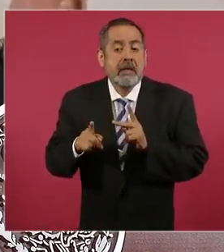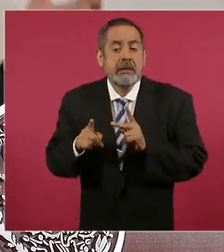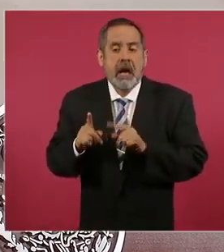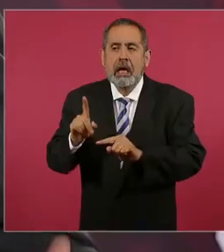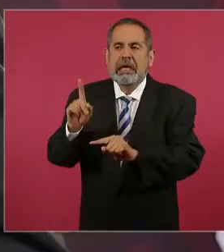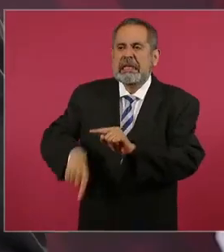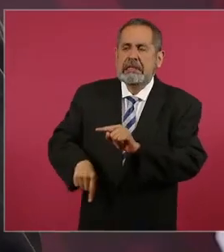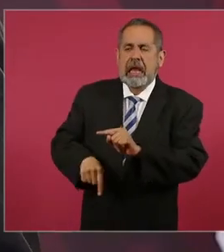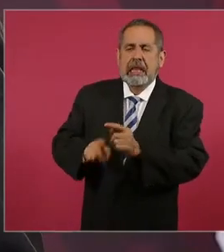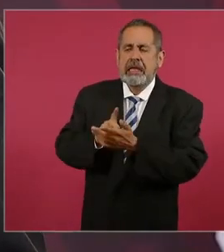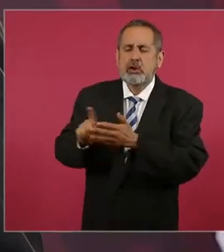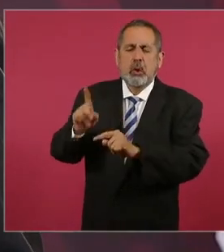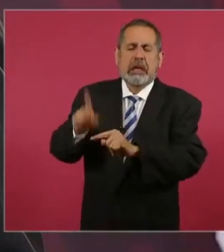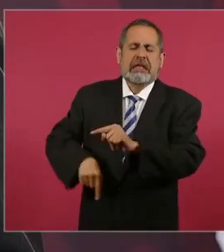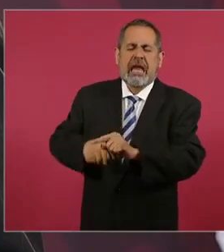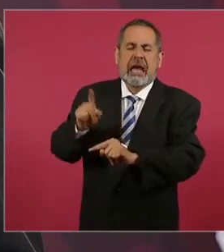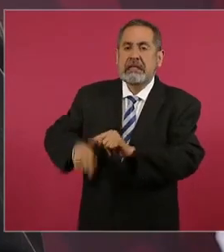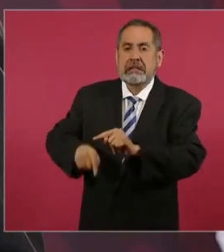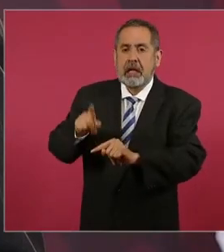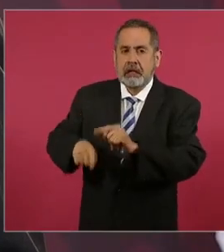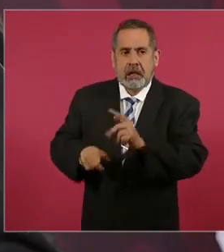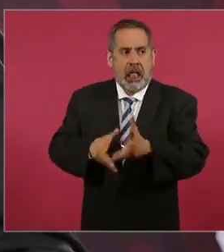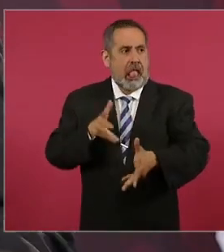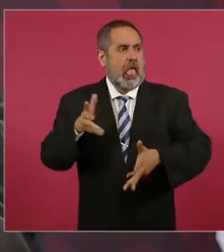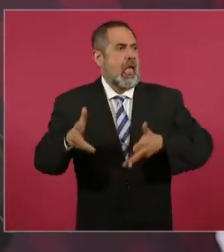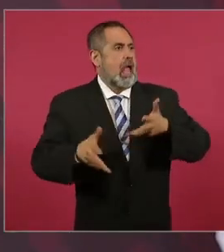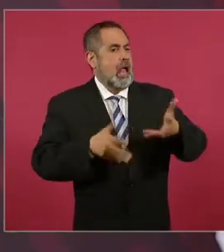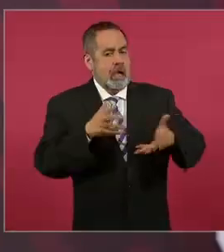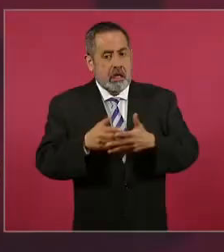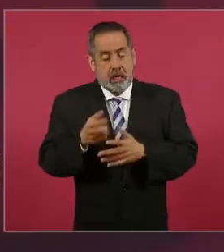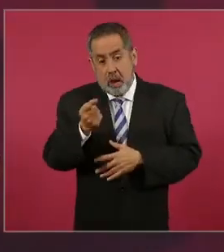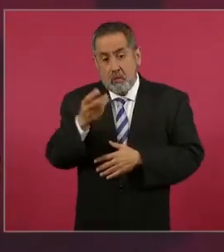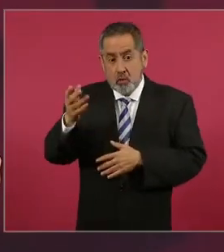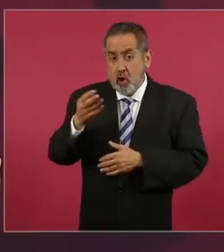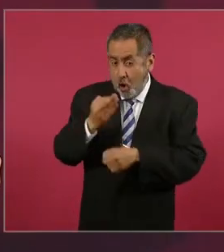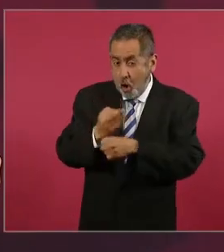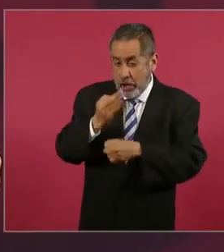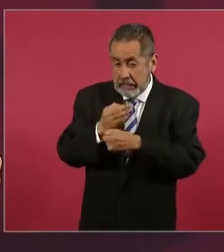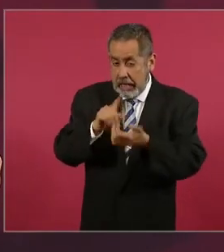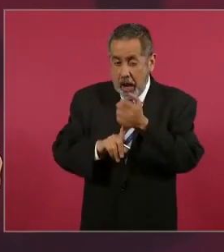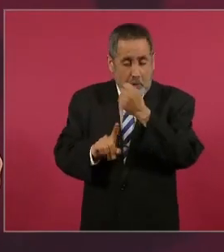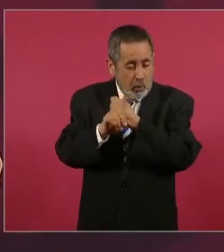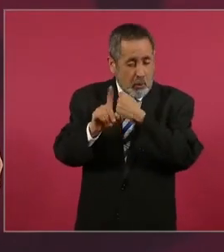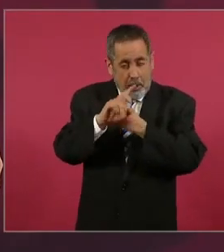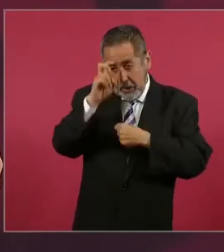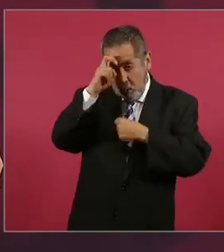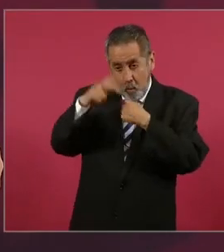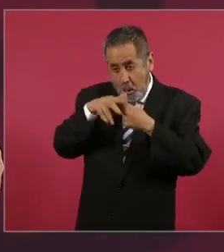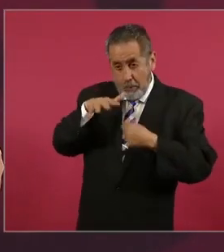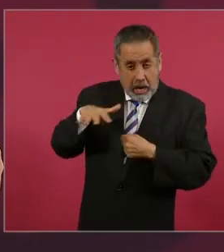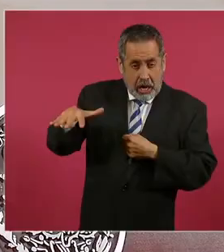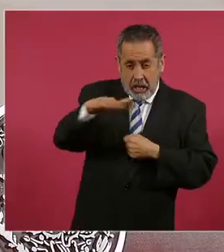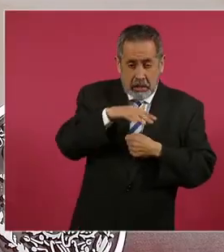estos derechos en Europa. Parte de la crisis actual de Europa